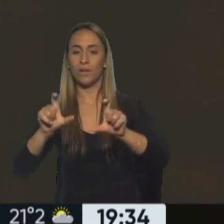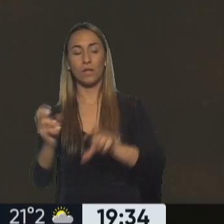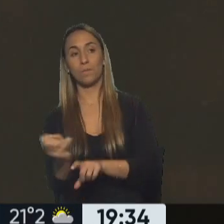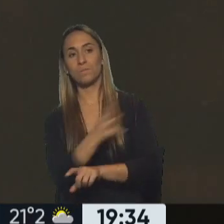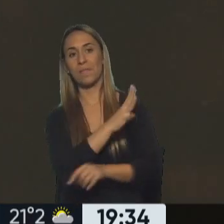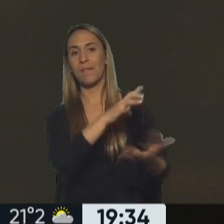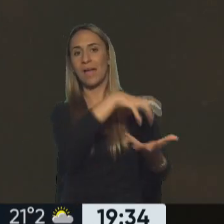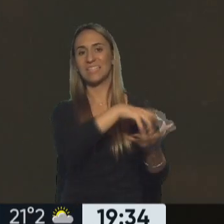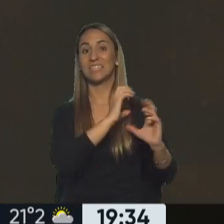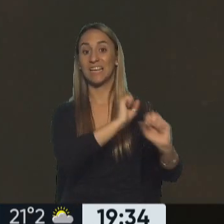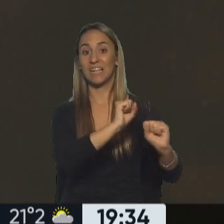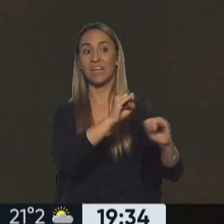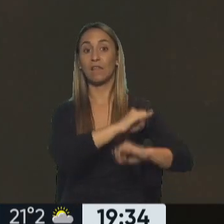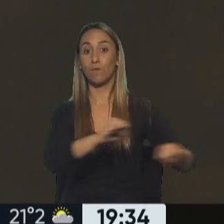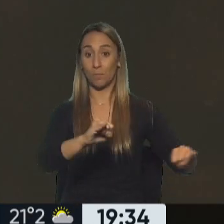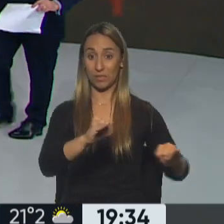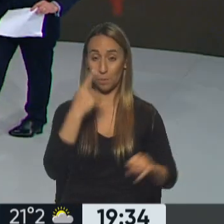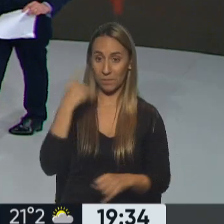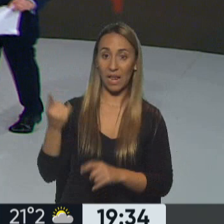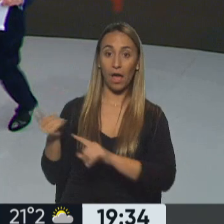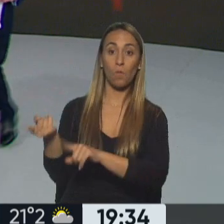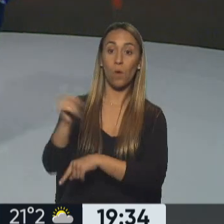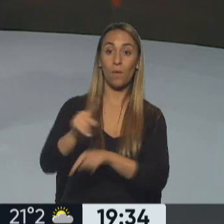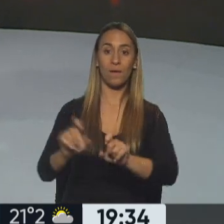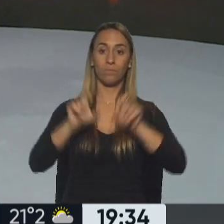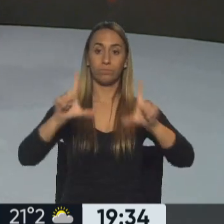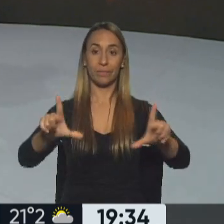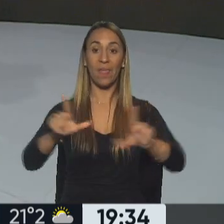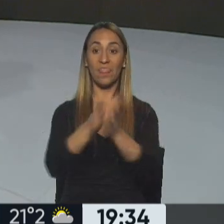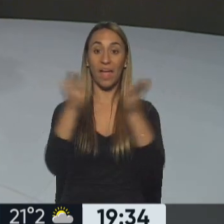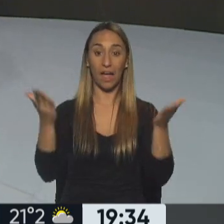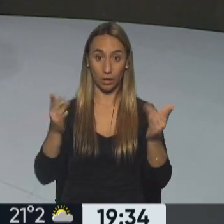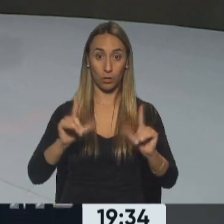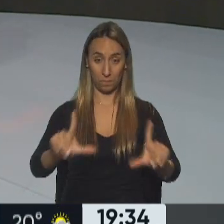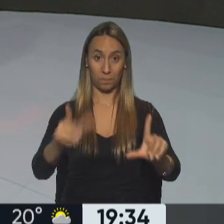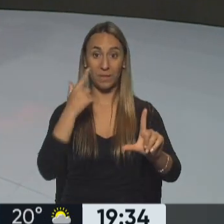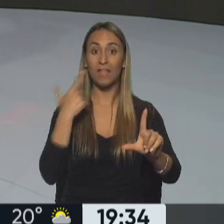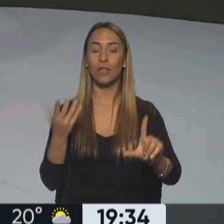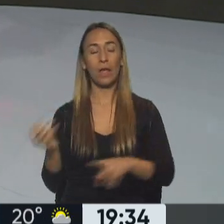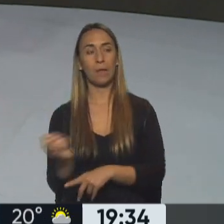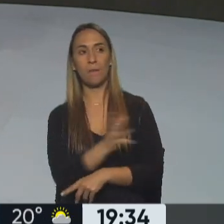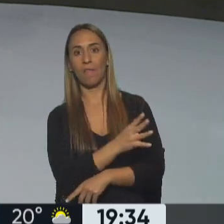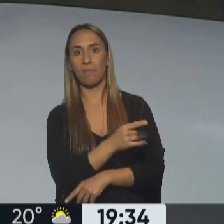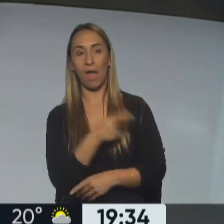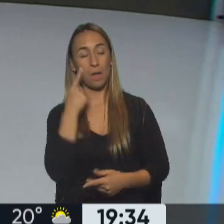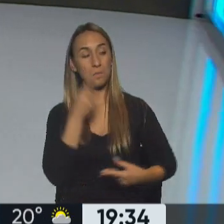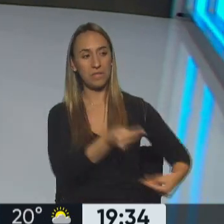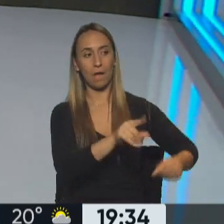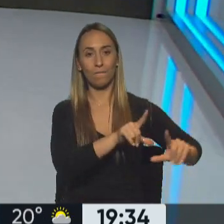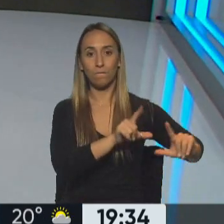pública volvemos al diario volverme al diario y te publican no esta foto